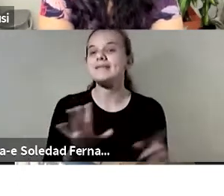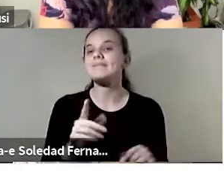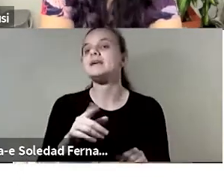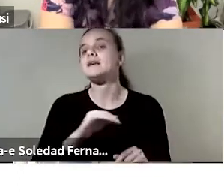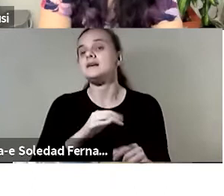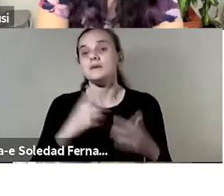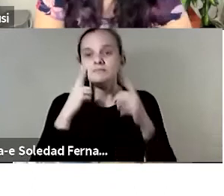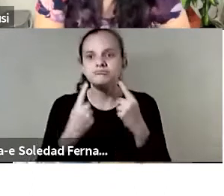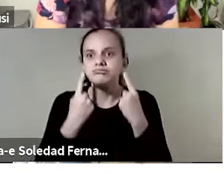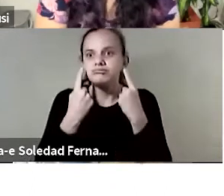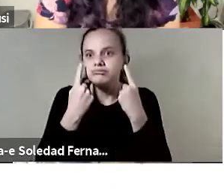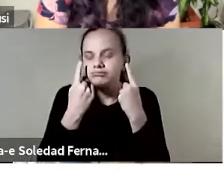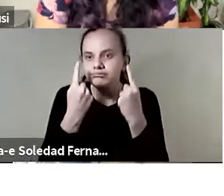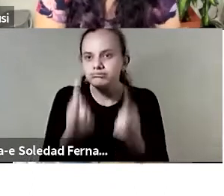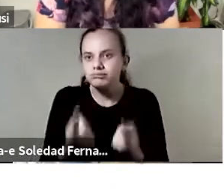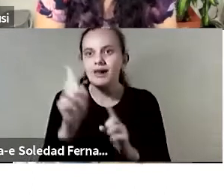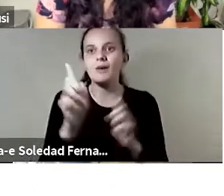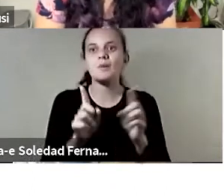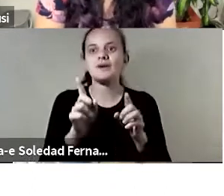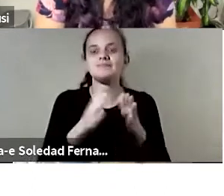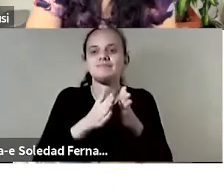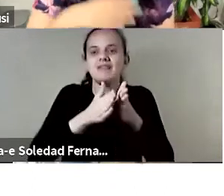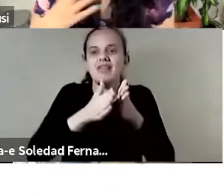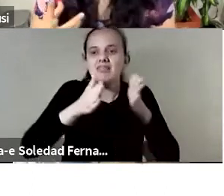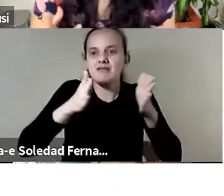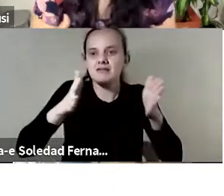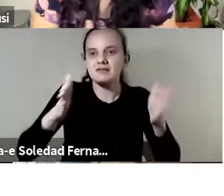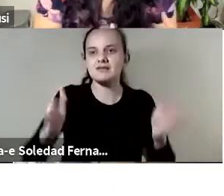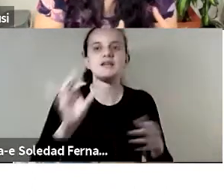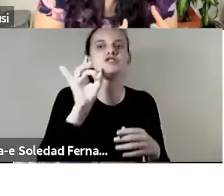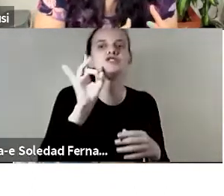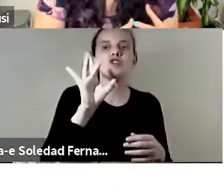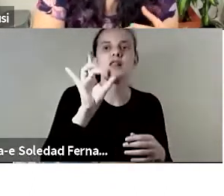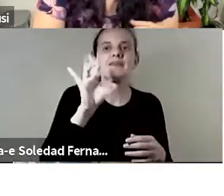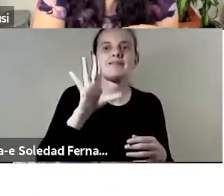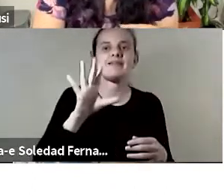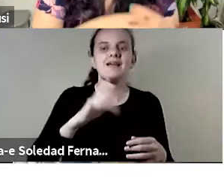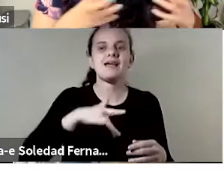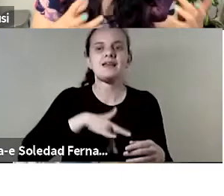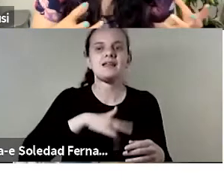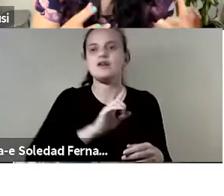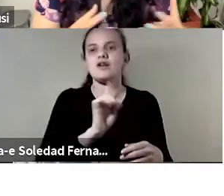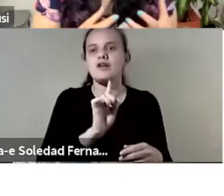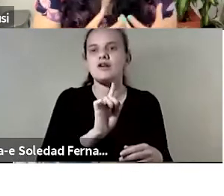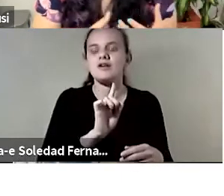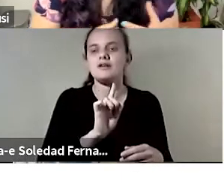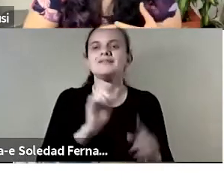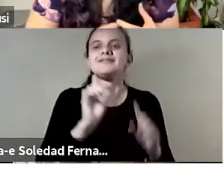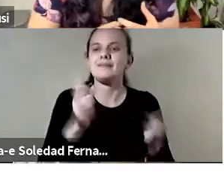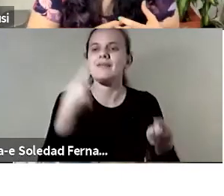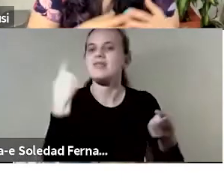para nadie que esta pandemia terminó resaltando aquellas brechas que no han